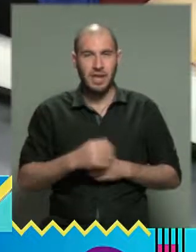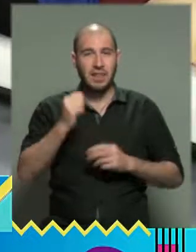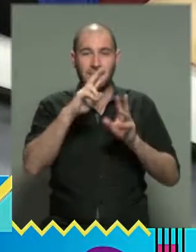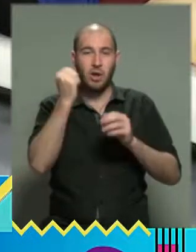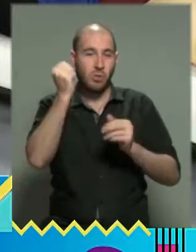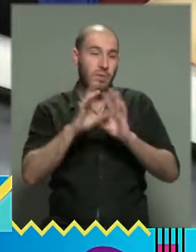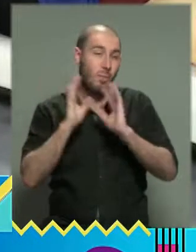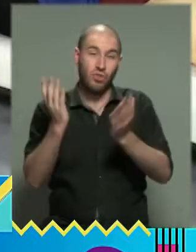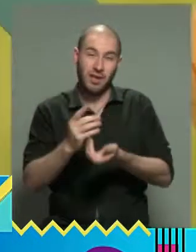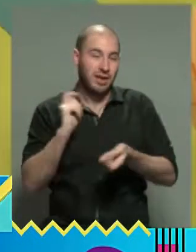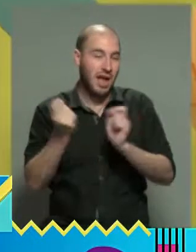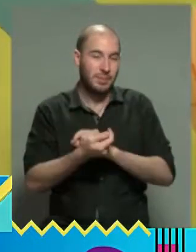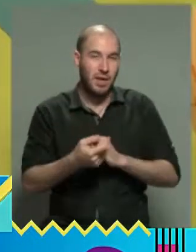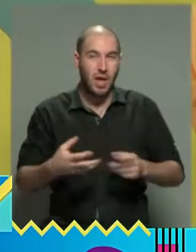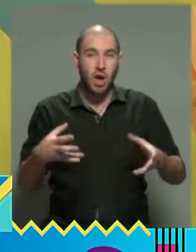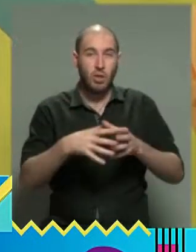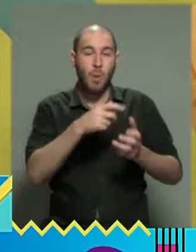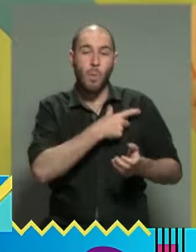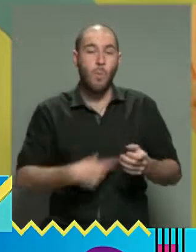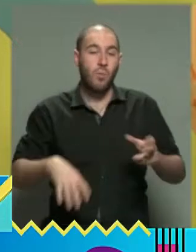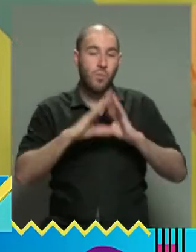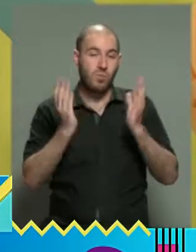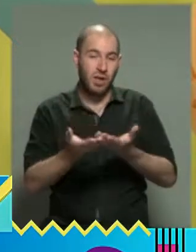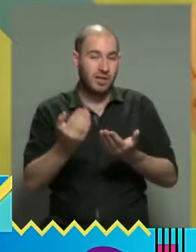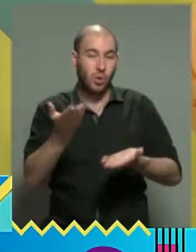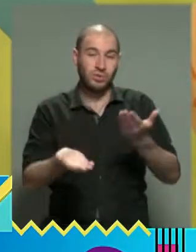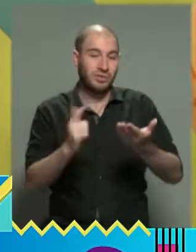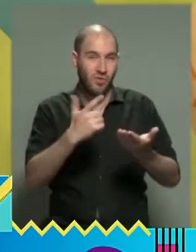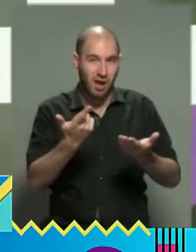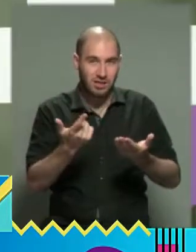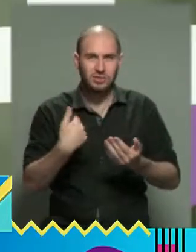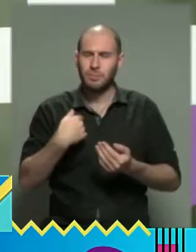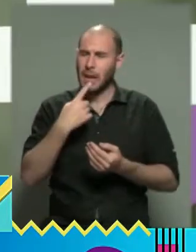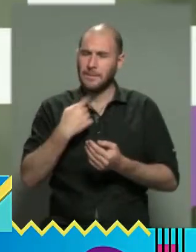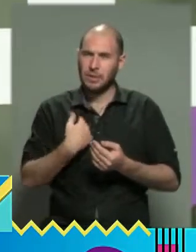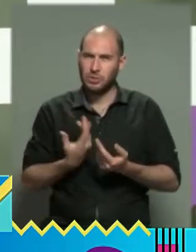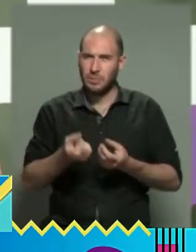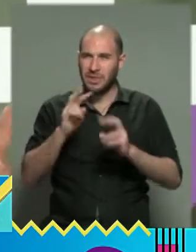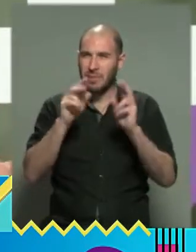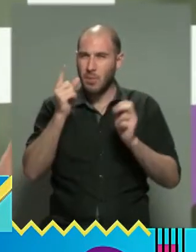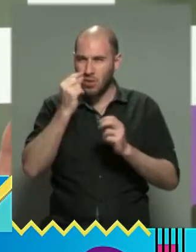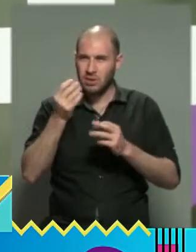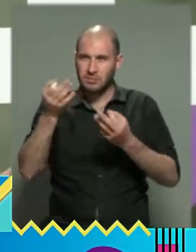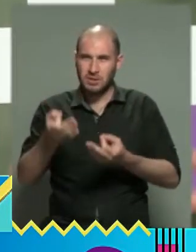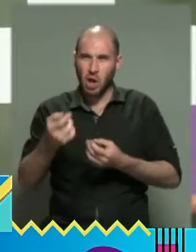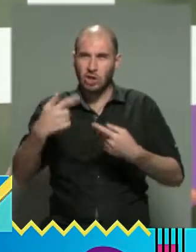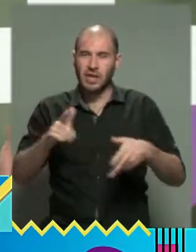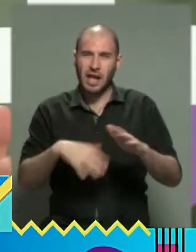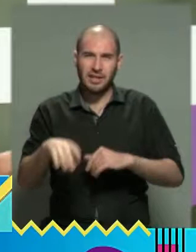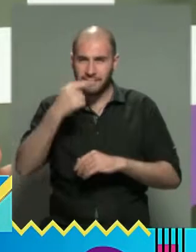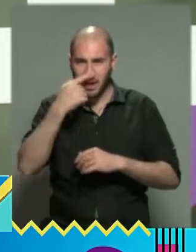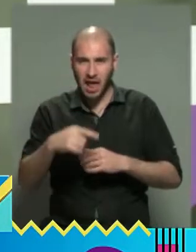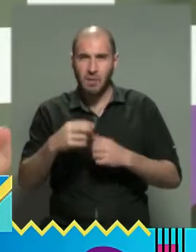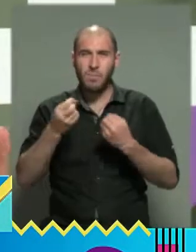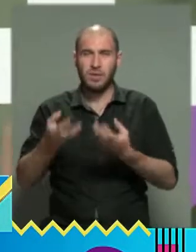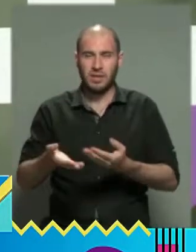económica del mundo. Es decir, el sistema que gobierna el mundo es un sistema injusto. Por eso yo me preguntaba por ahí si no es políticamente correcto lo que se hace en definitiva,